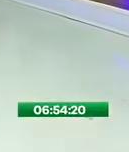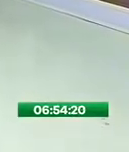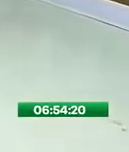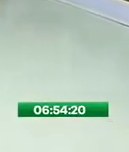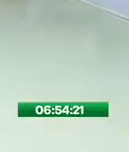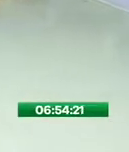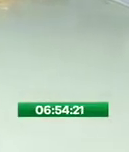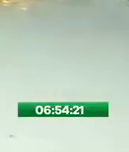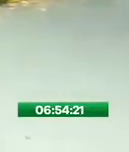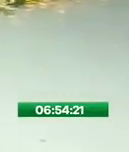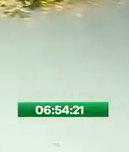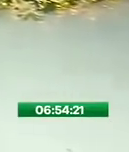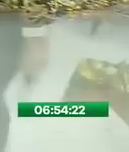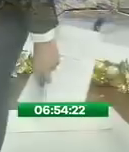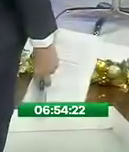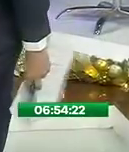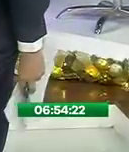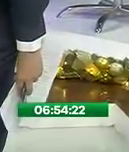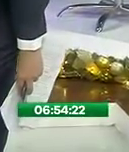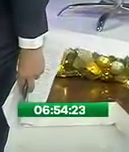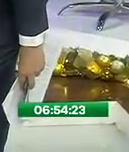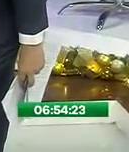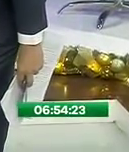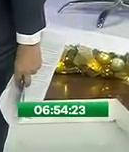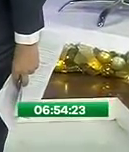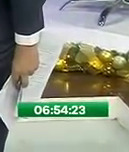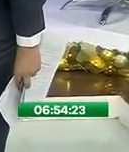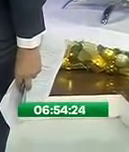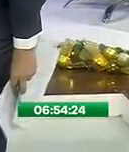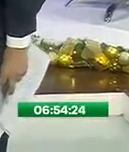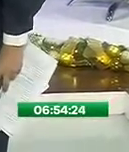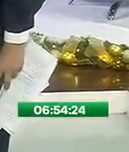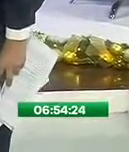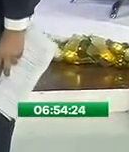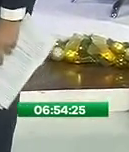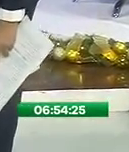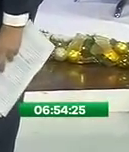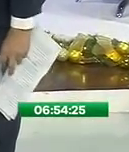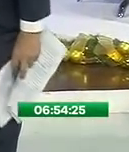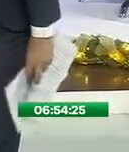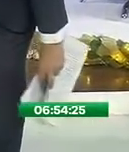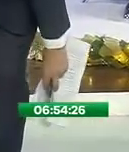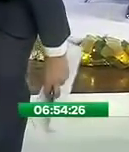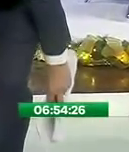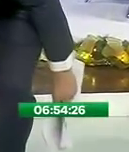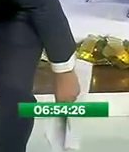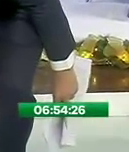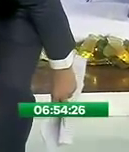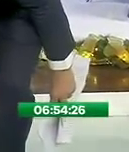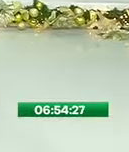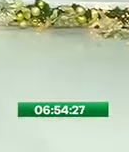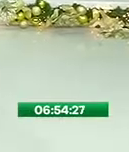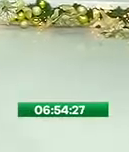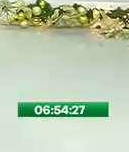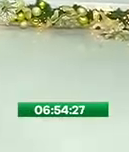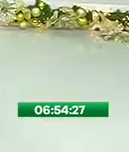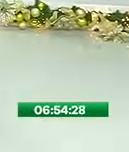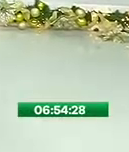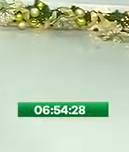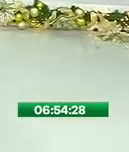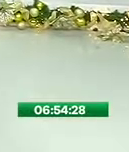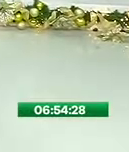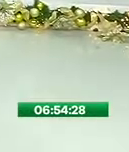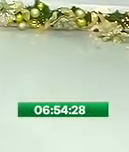ahí va el bombón. Espera. Ya no estás cambiando tan pronto. Te has puesto los ricanqueros, hija. Claro, sí. Oye, déjame tu con el accesorio